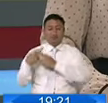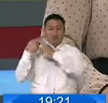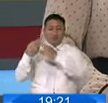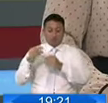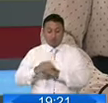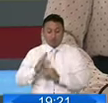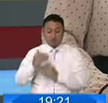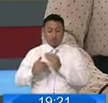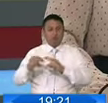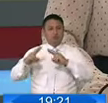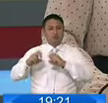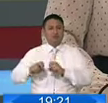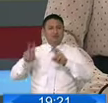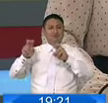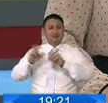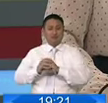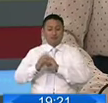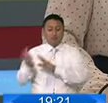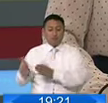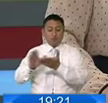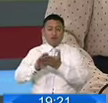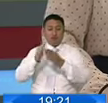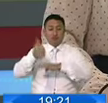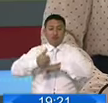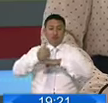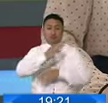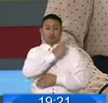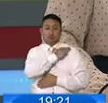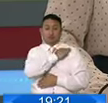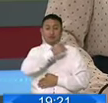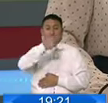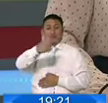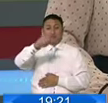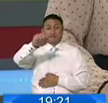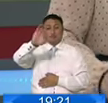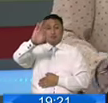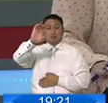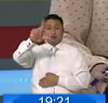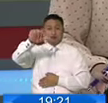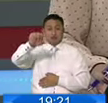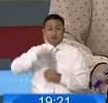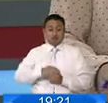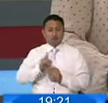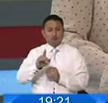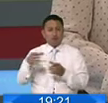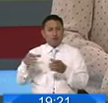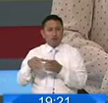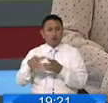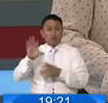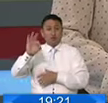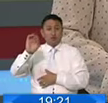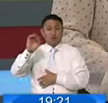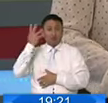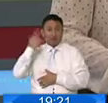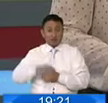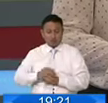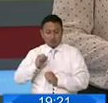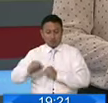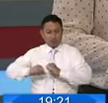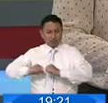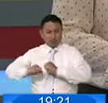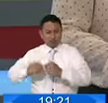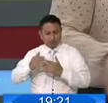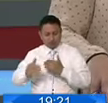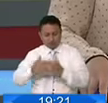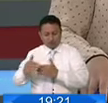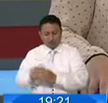el proceso de investigación del caso de la muerte del general jorge gabela esta comisión tendrá 90 días para realizar su trabajo